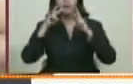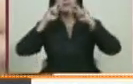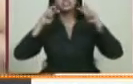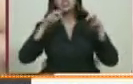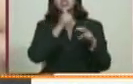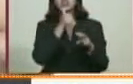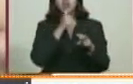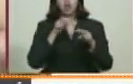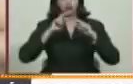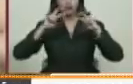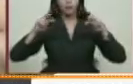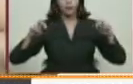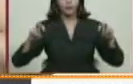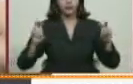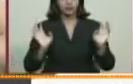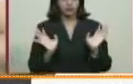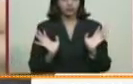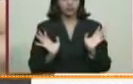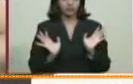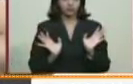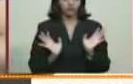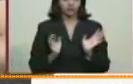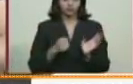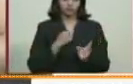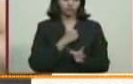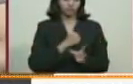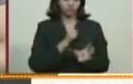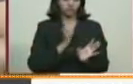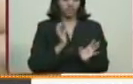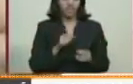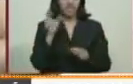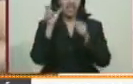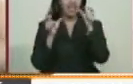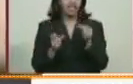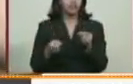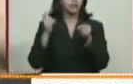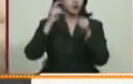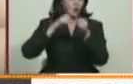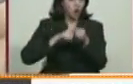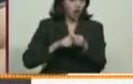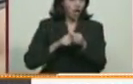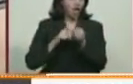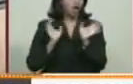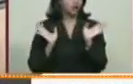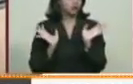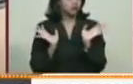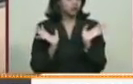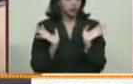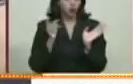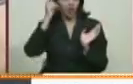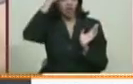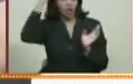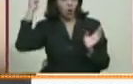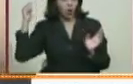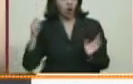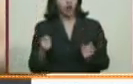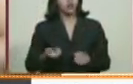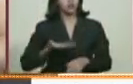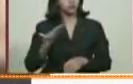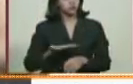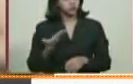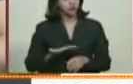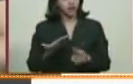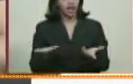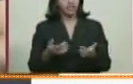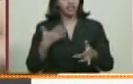decir también que pudiera haber sido gente vinculada, inclusive, ¿por qué no? Toda hipótesis es posible a estos